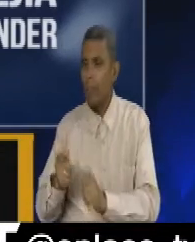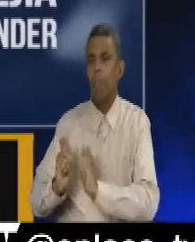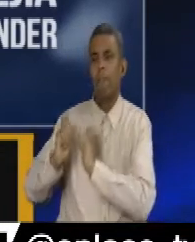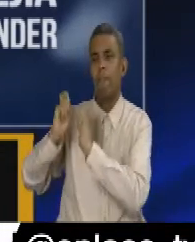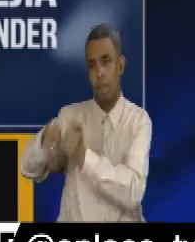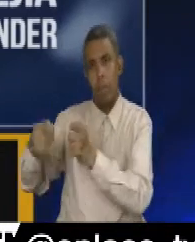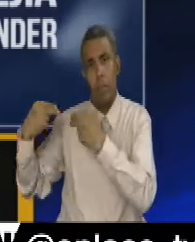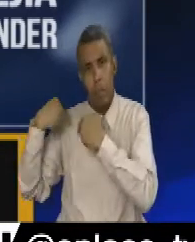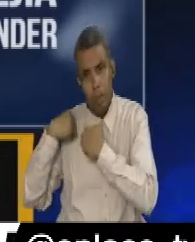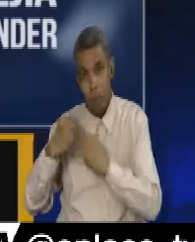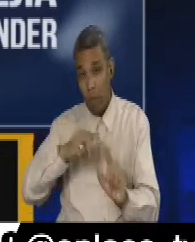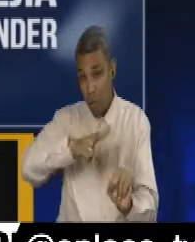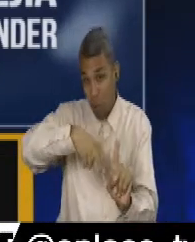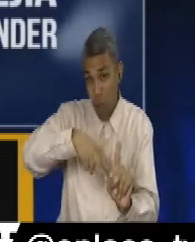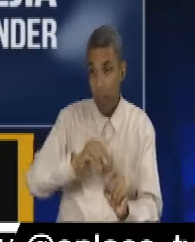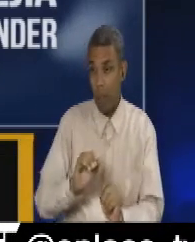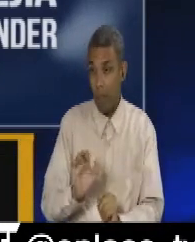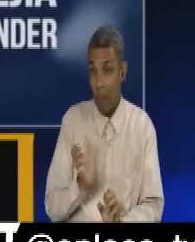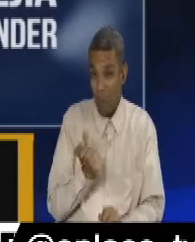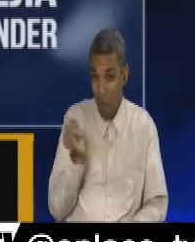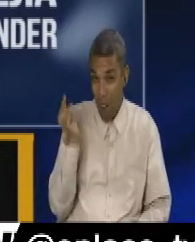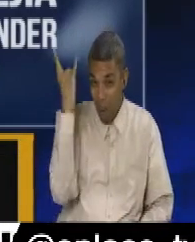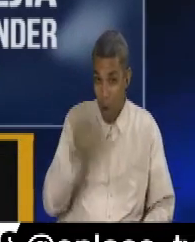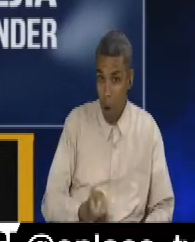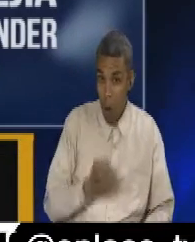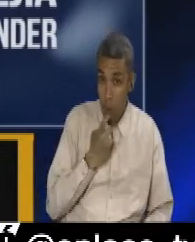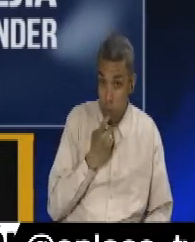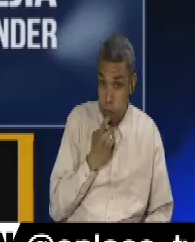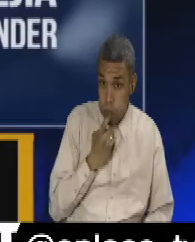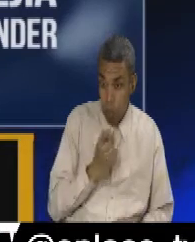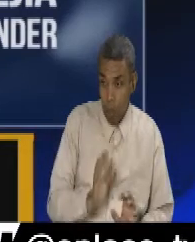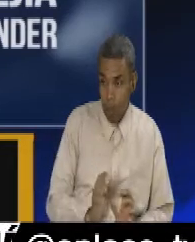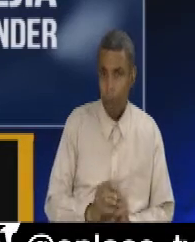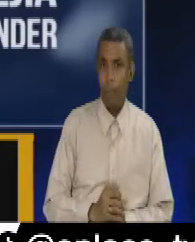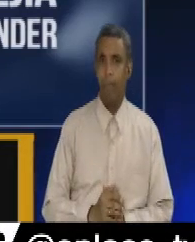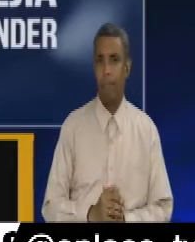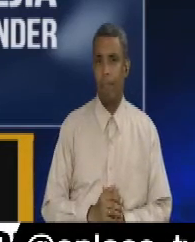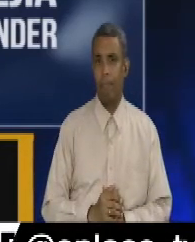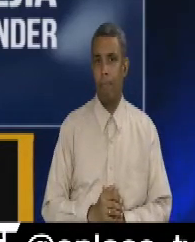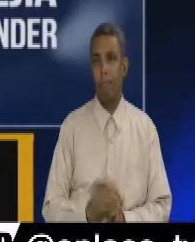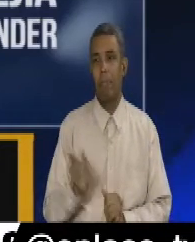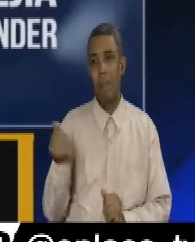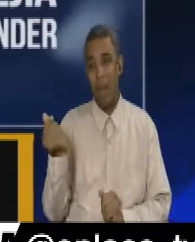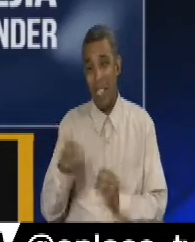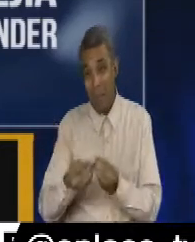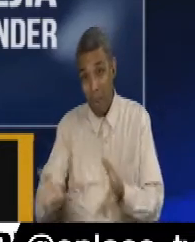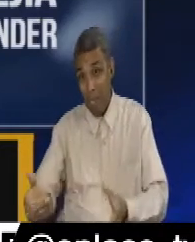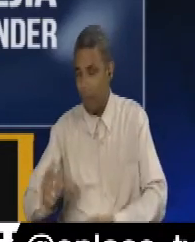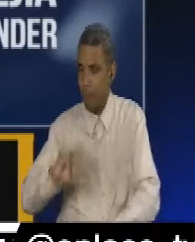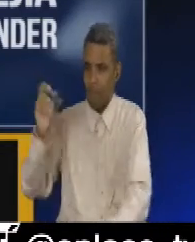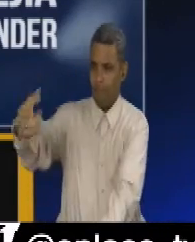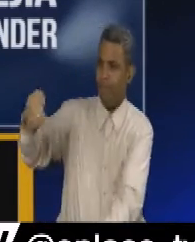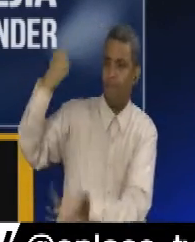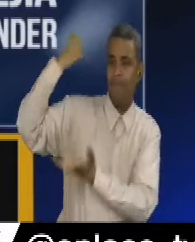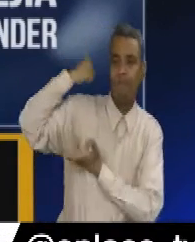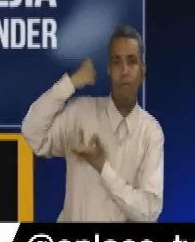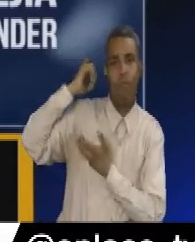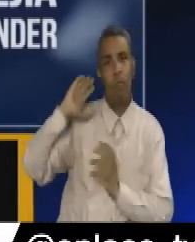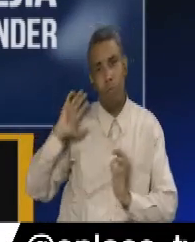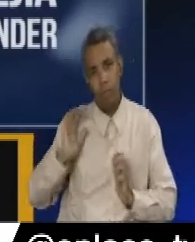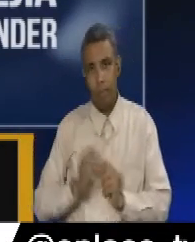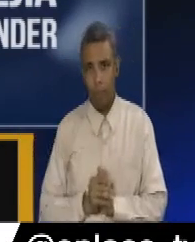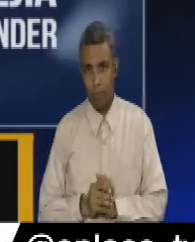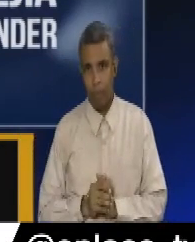incumplimiento y se para la obra, pues tocaría devolverle a la nación los recursos y quedaríamos sin puente y